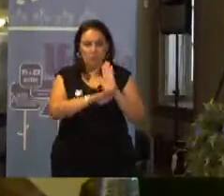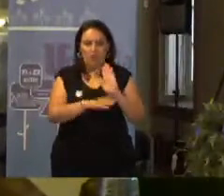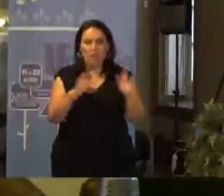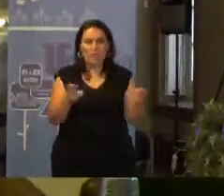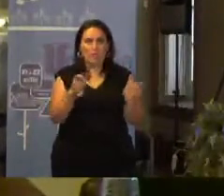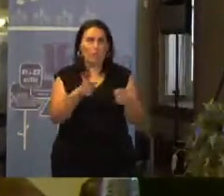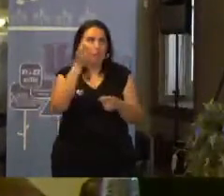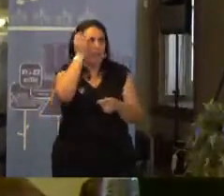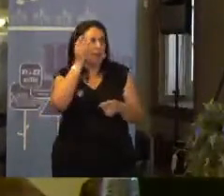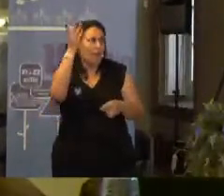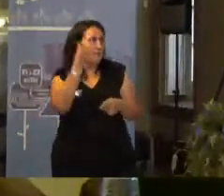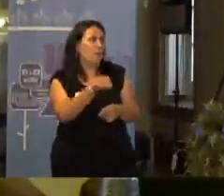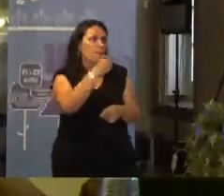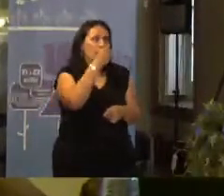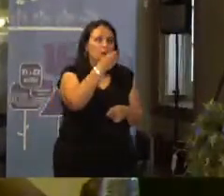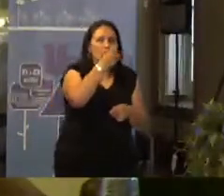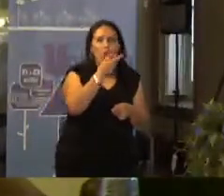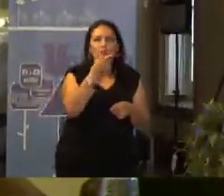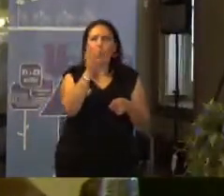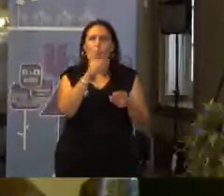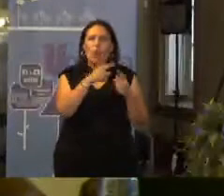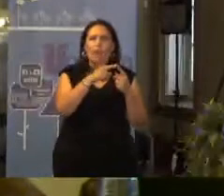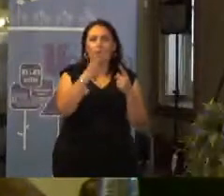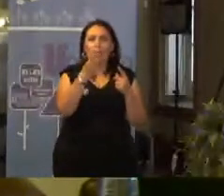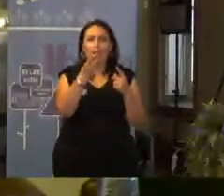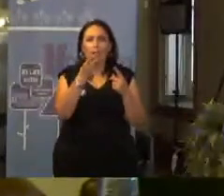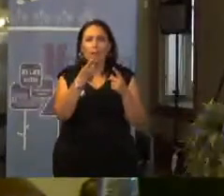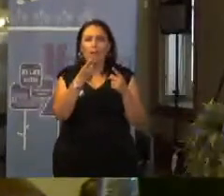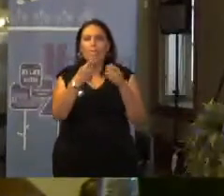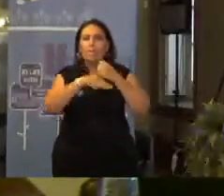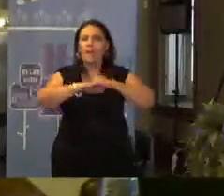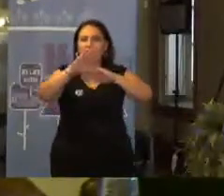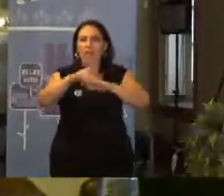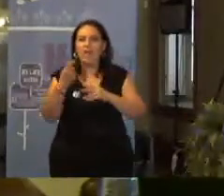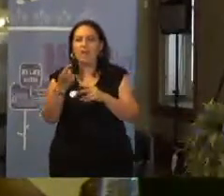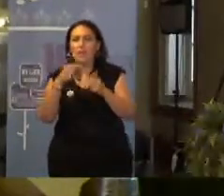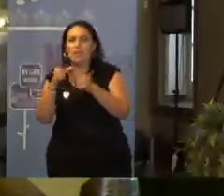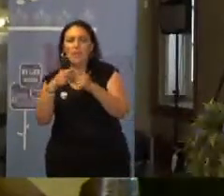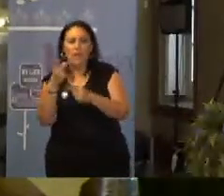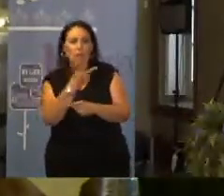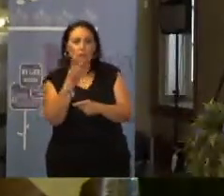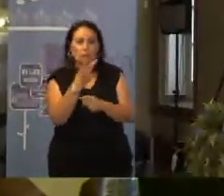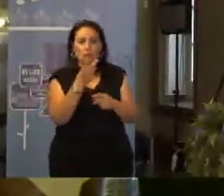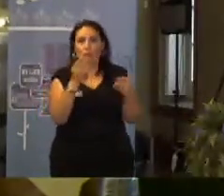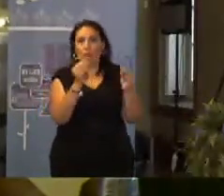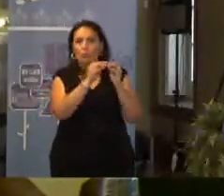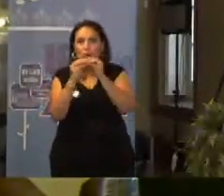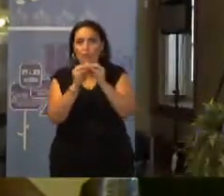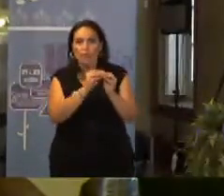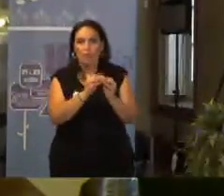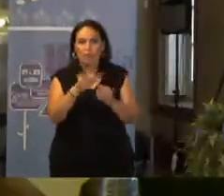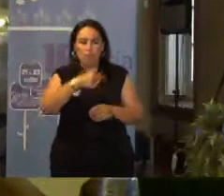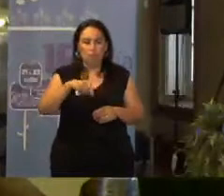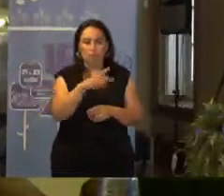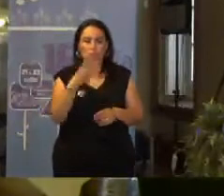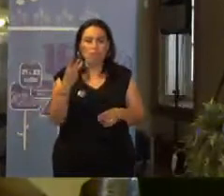programa do PSOE aparece no do En Marea e no do BNG. Nos compartimos con as tres organizacións